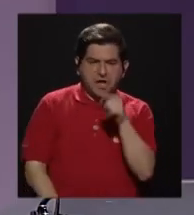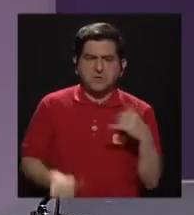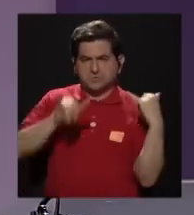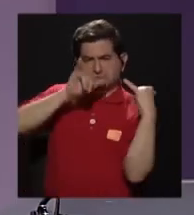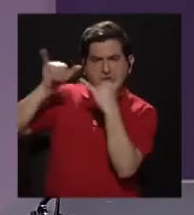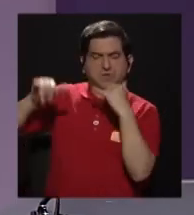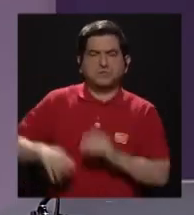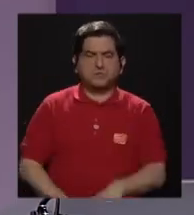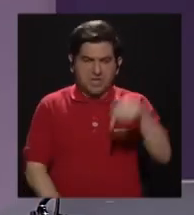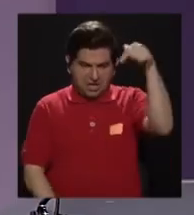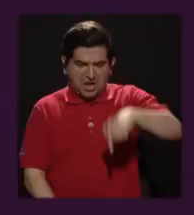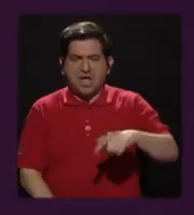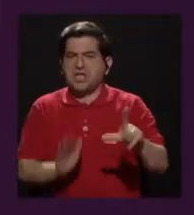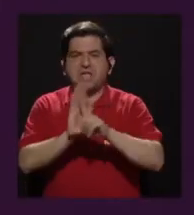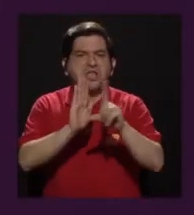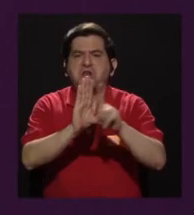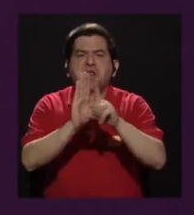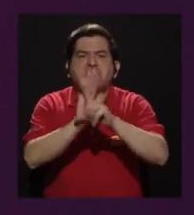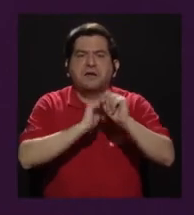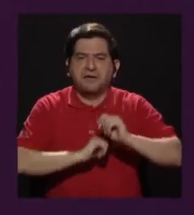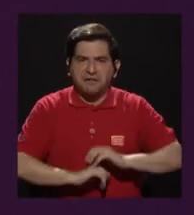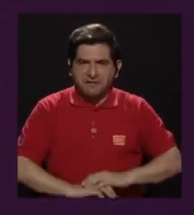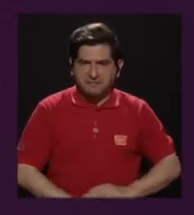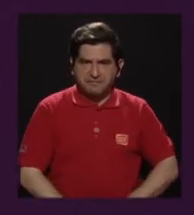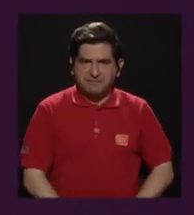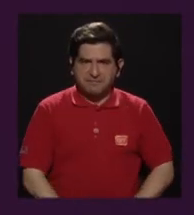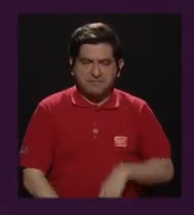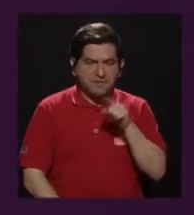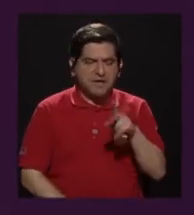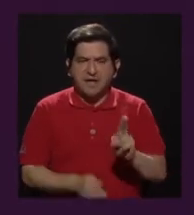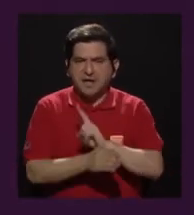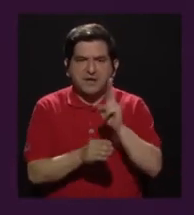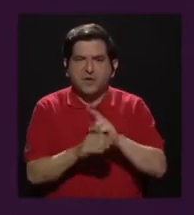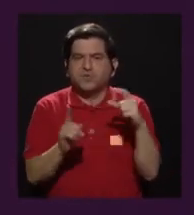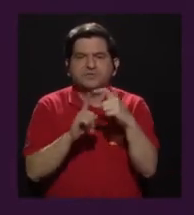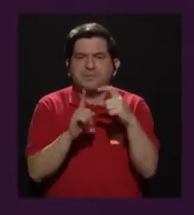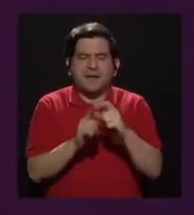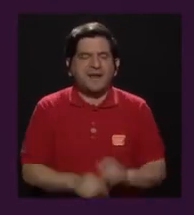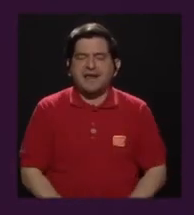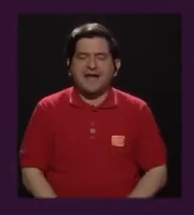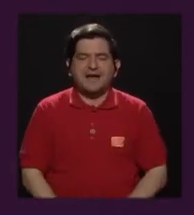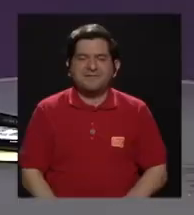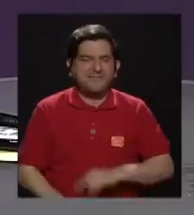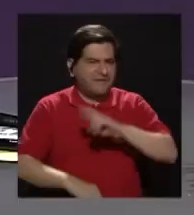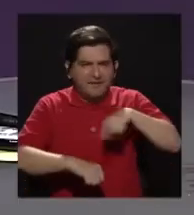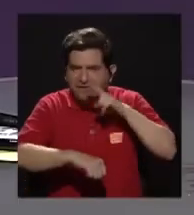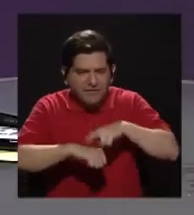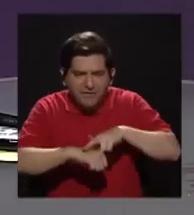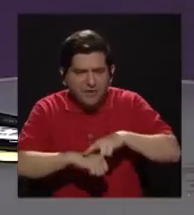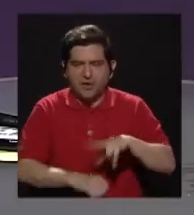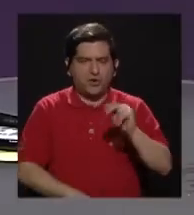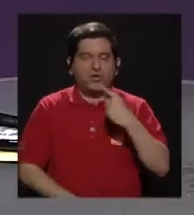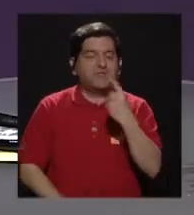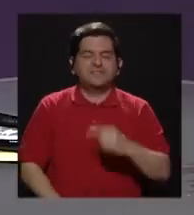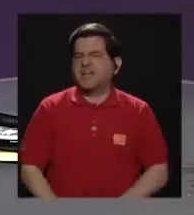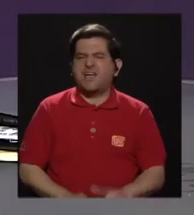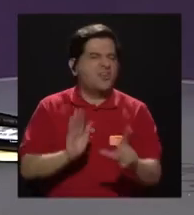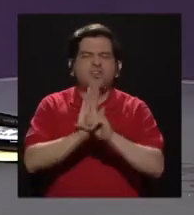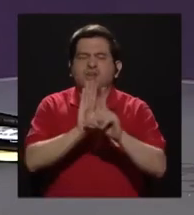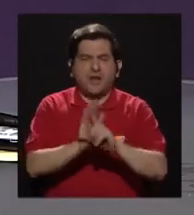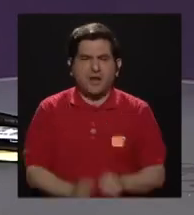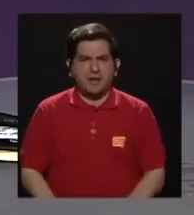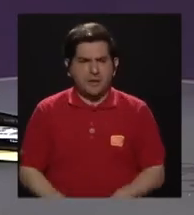vos estás aquí ilegal. Que no utilizan ni la palabra irregular, ilegal, y dice, es que estoy ilegal. No, usted no es